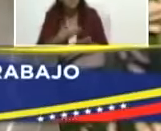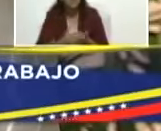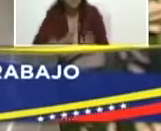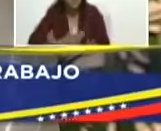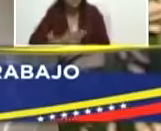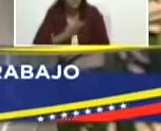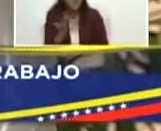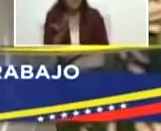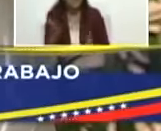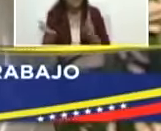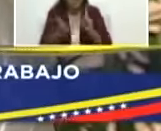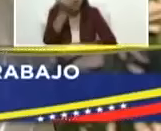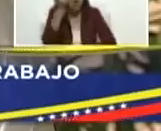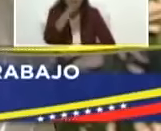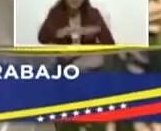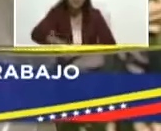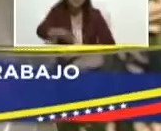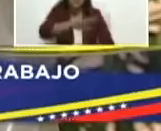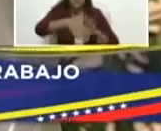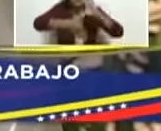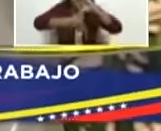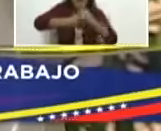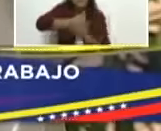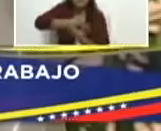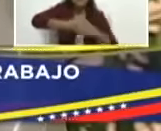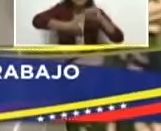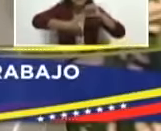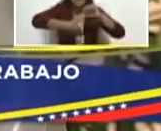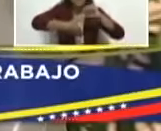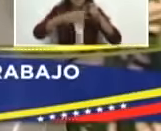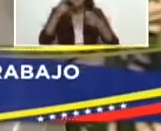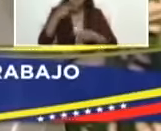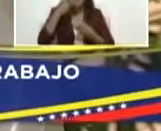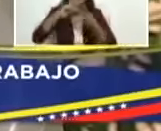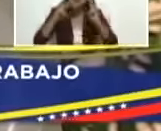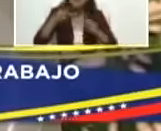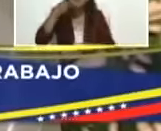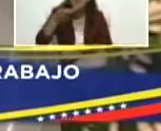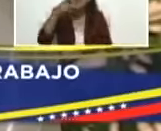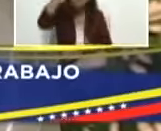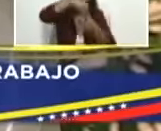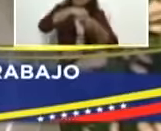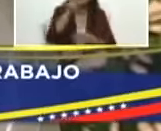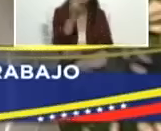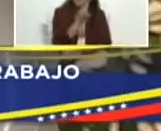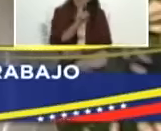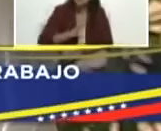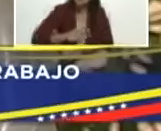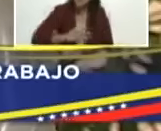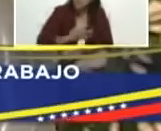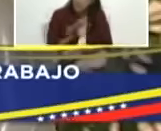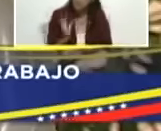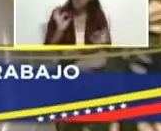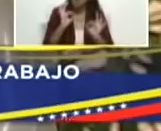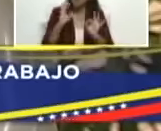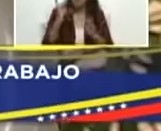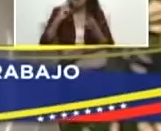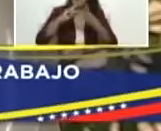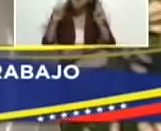pueda lograr en toda Sudamérica. La paz política en Venezuela puede ser también la